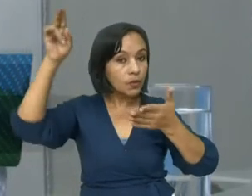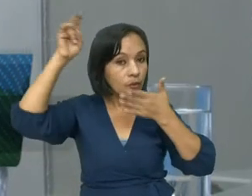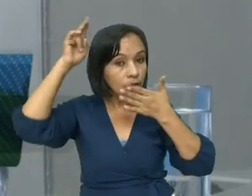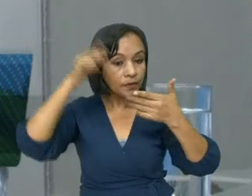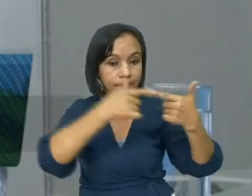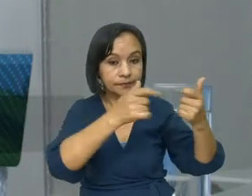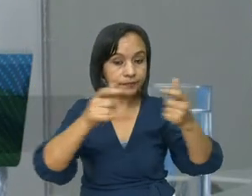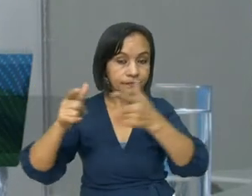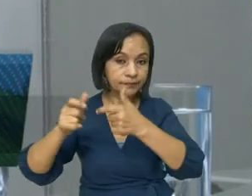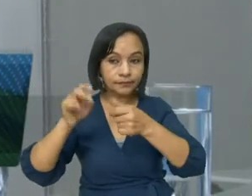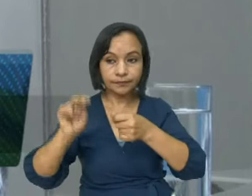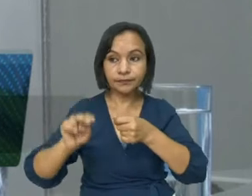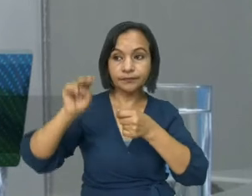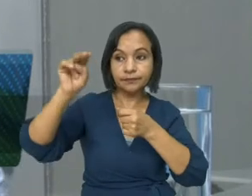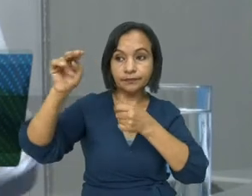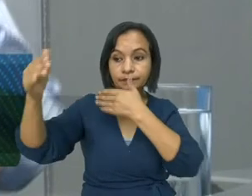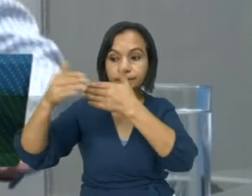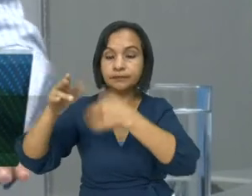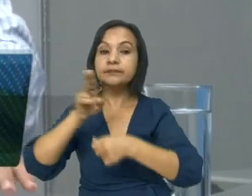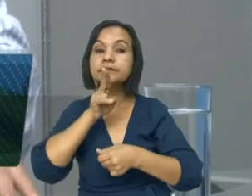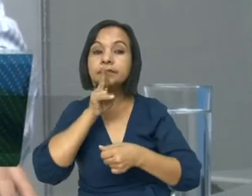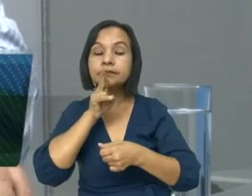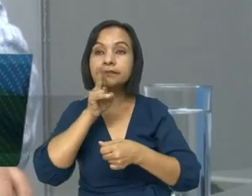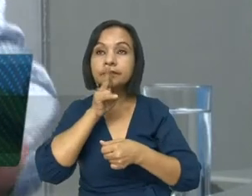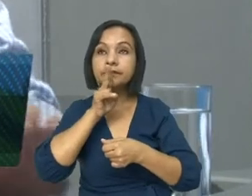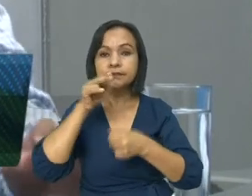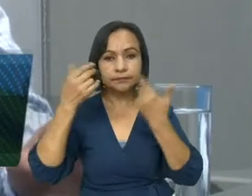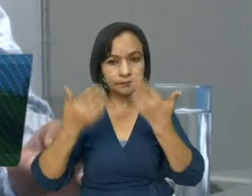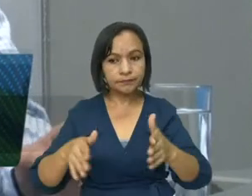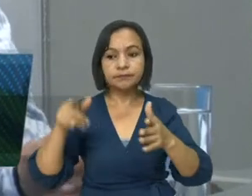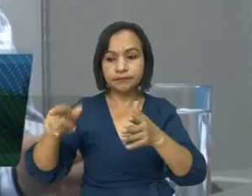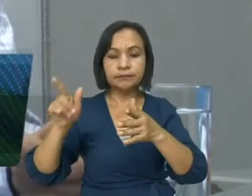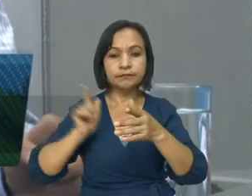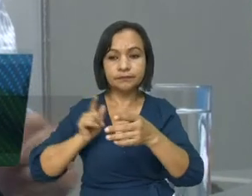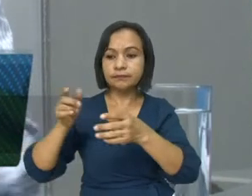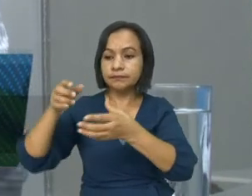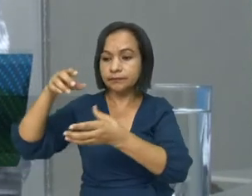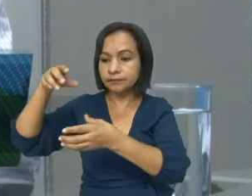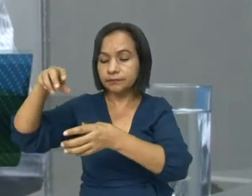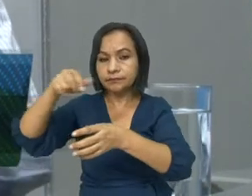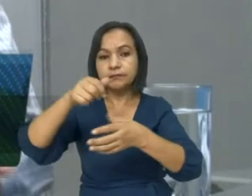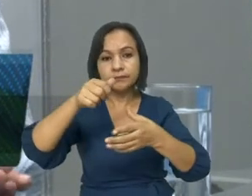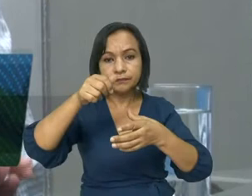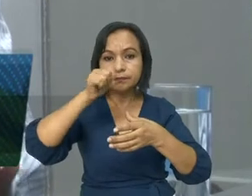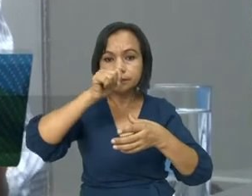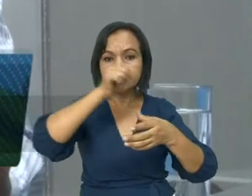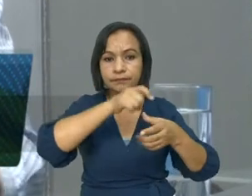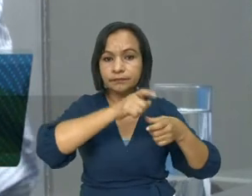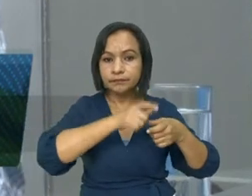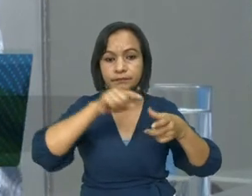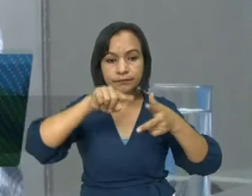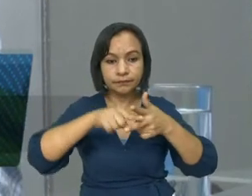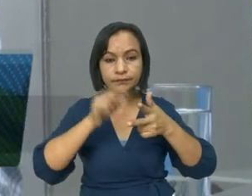está bastante al norte, pegado con Honduras. Ahí hemos llegado también nosotros, y como decía, a partir de cero,